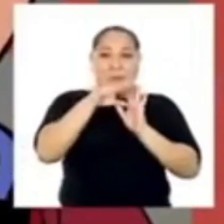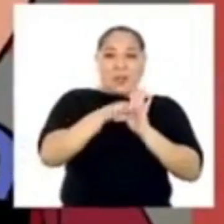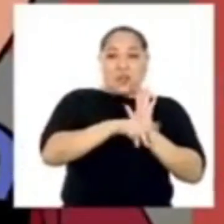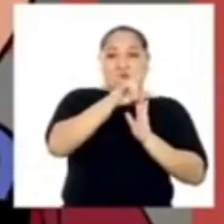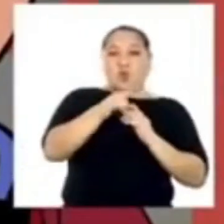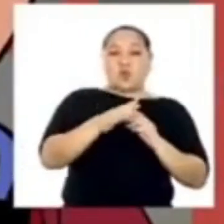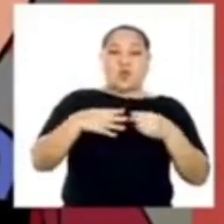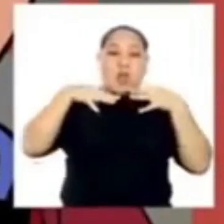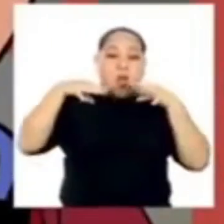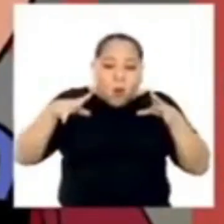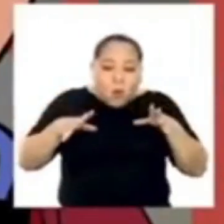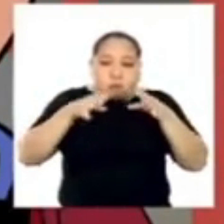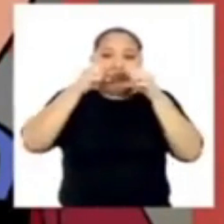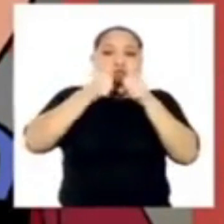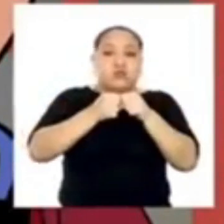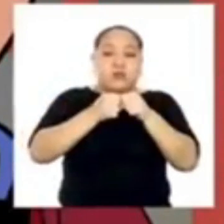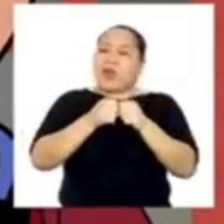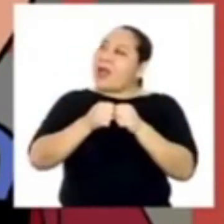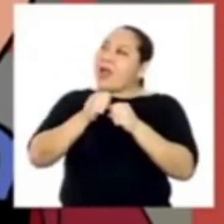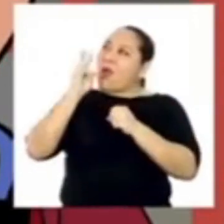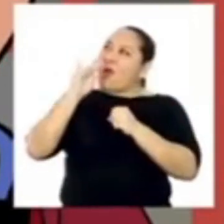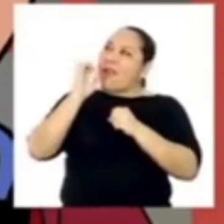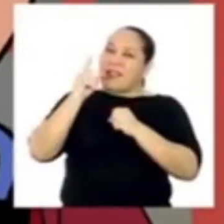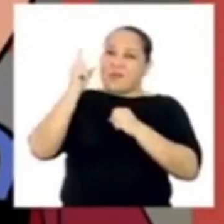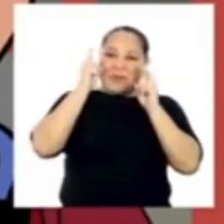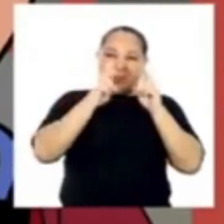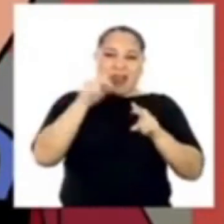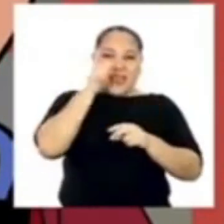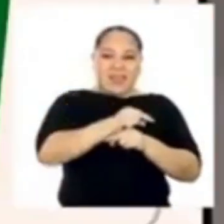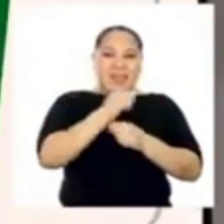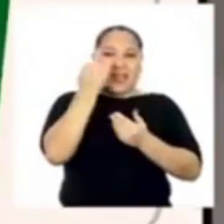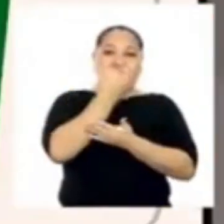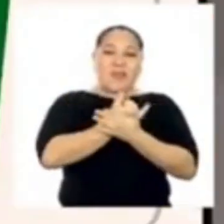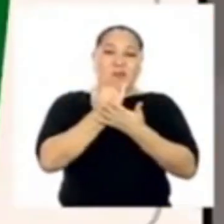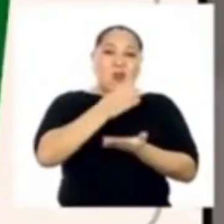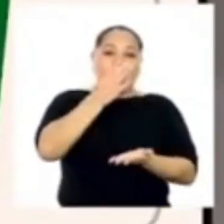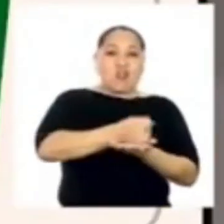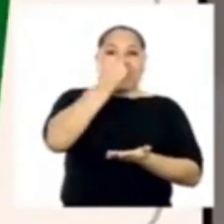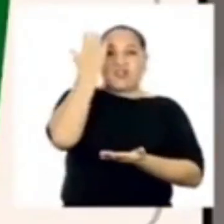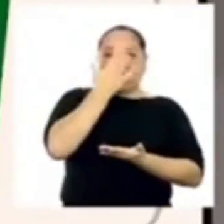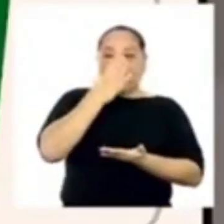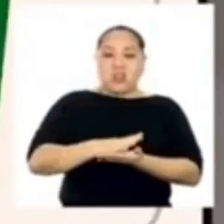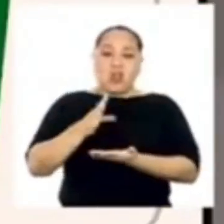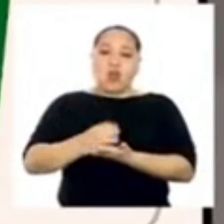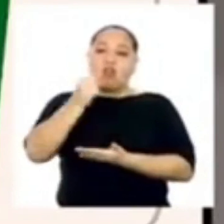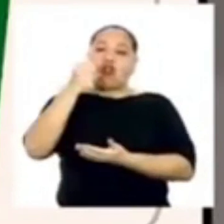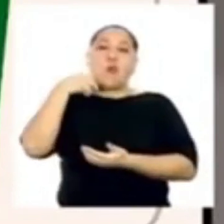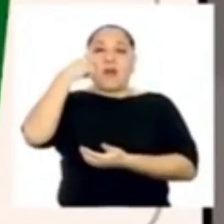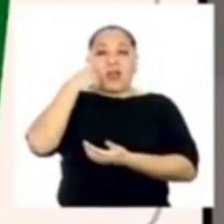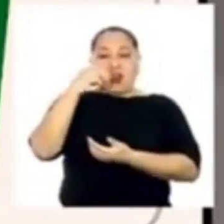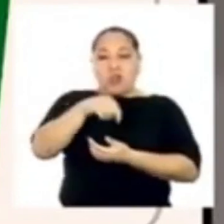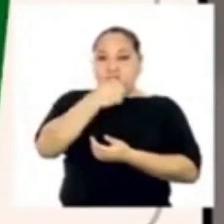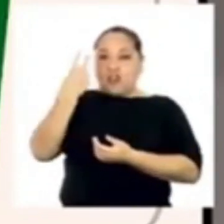así reducimos el uso de bolsas de plástico. ¡Wilder, mira! Aquí hay unos dibujos de un tacho